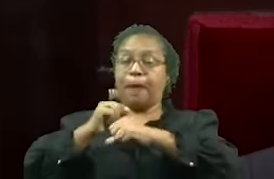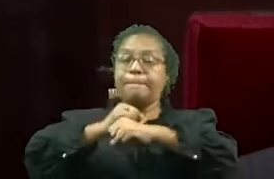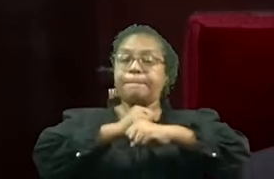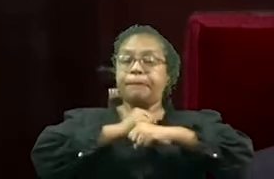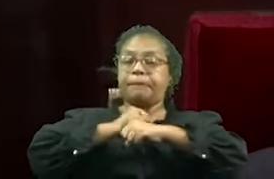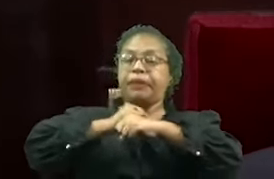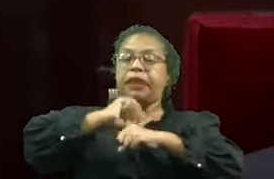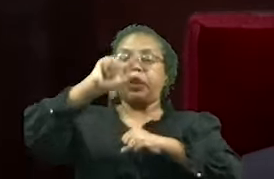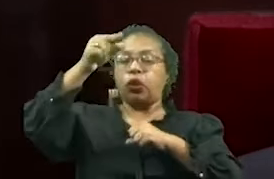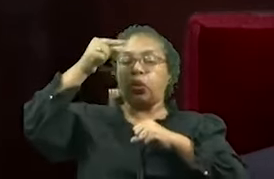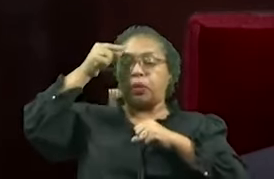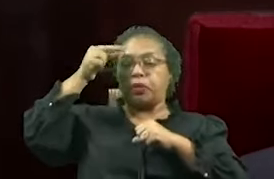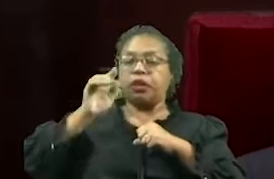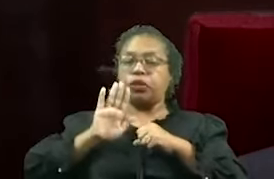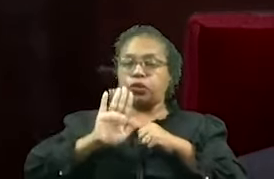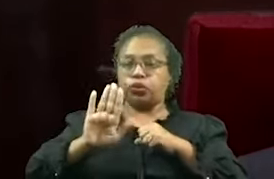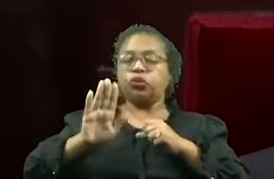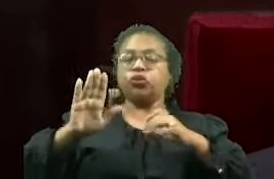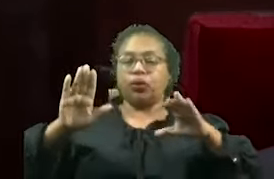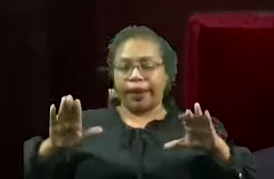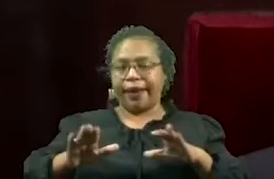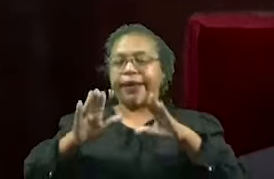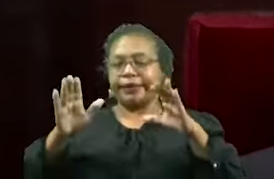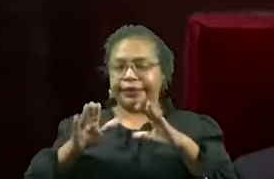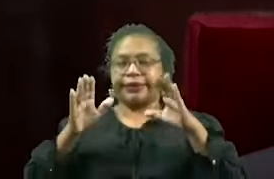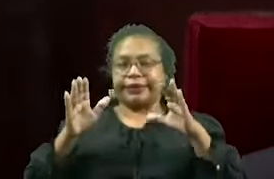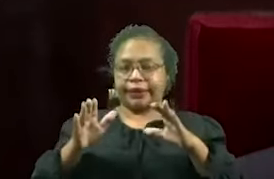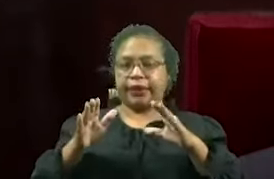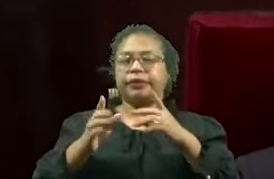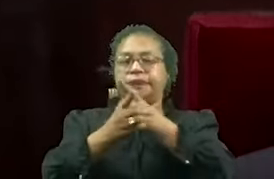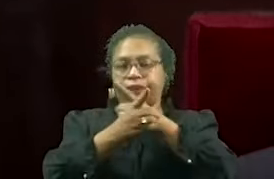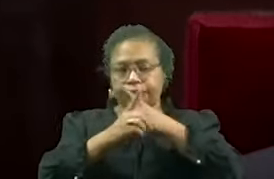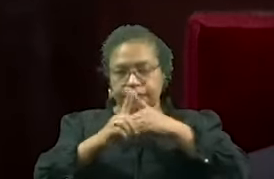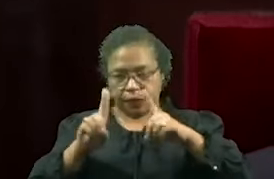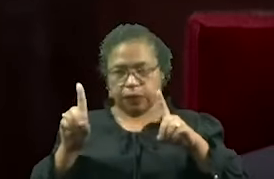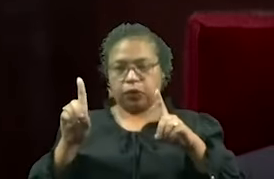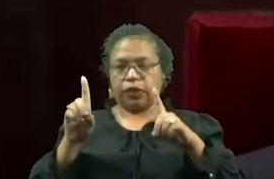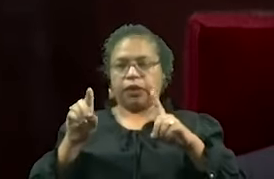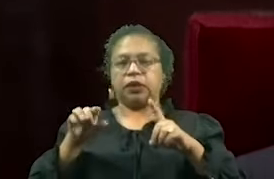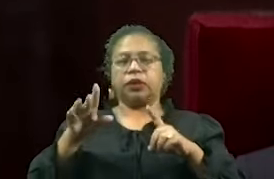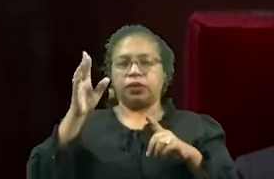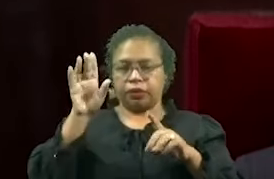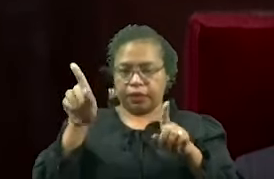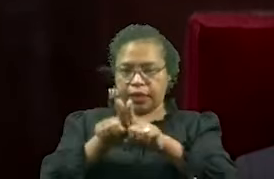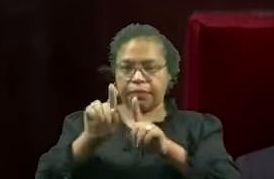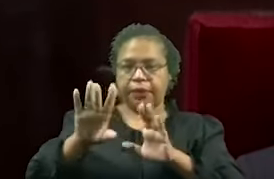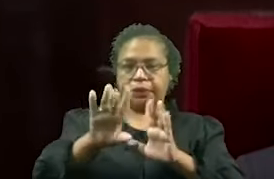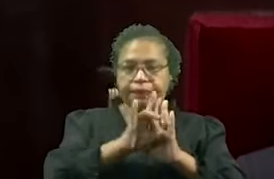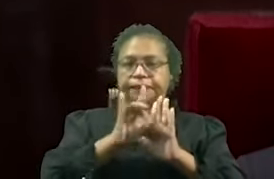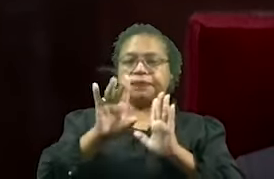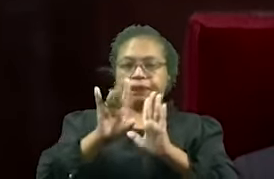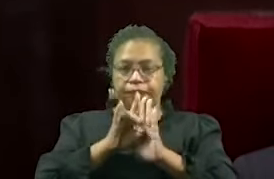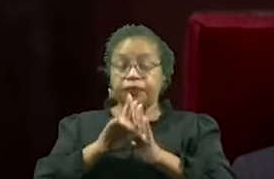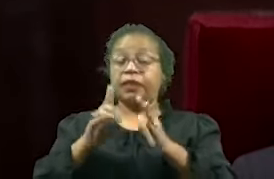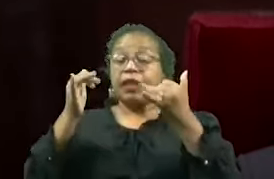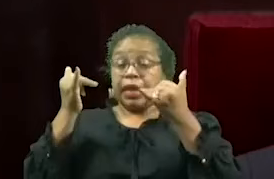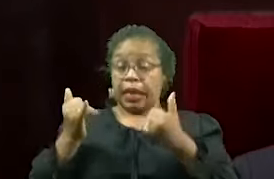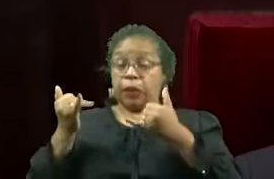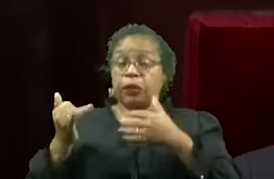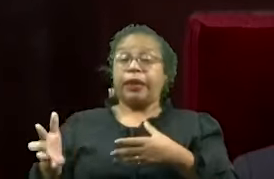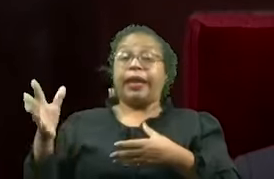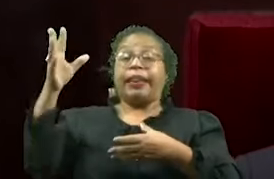gobierno civil republicano democrático y representativo y ahora incluye la forma